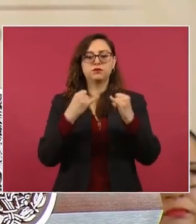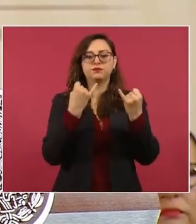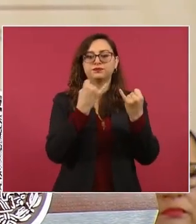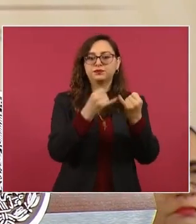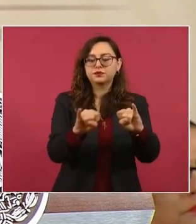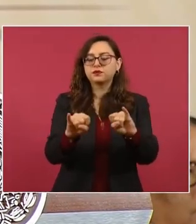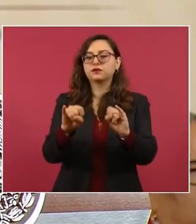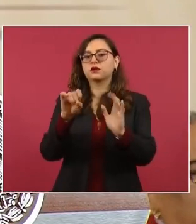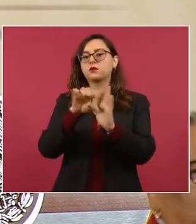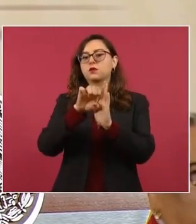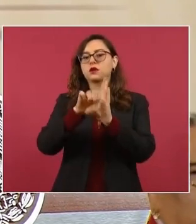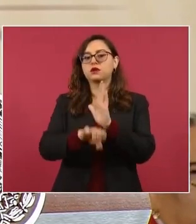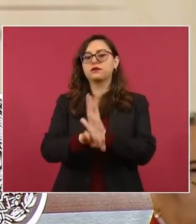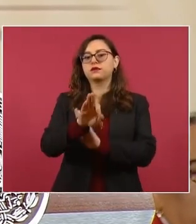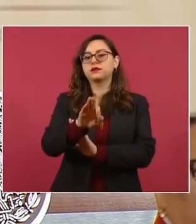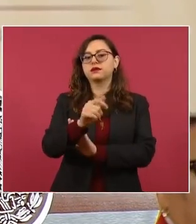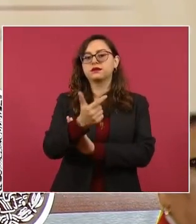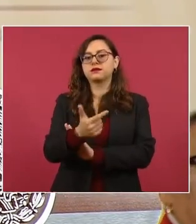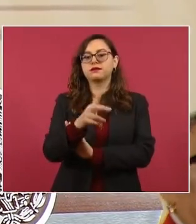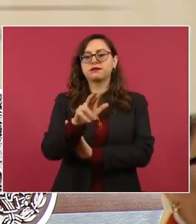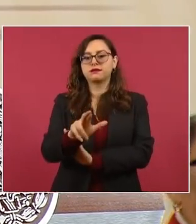la Fiscalía y